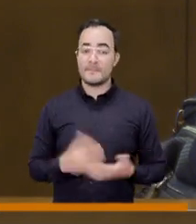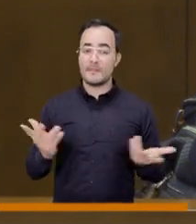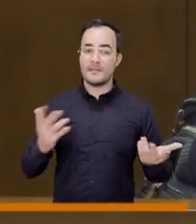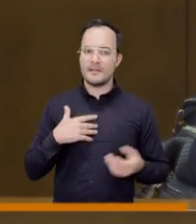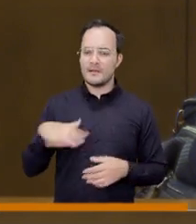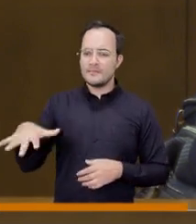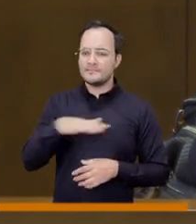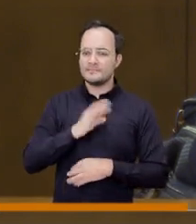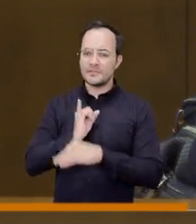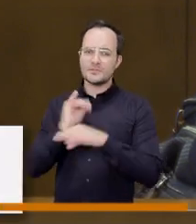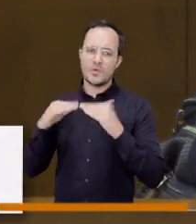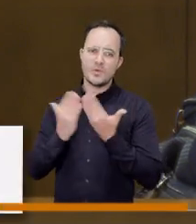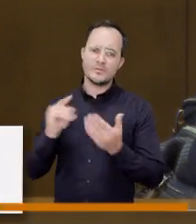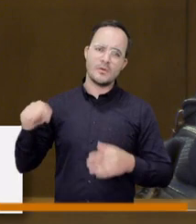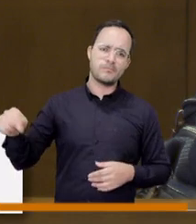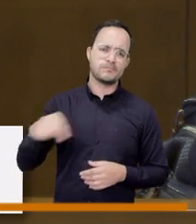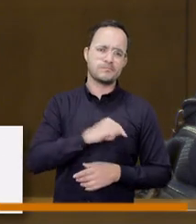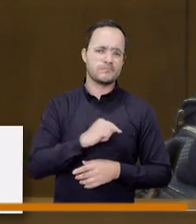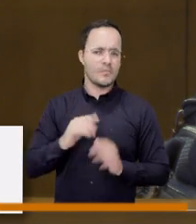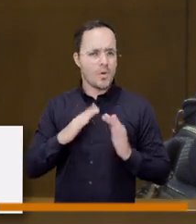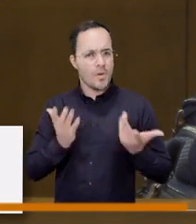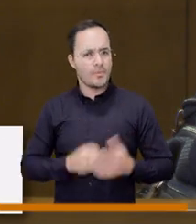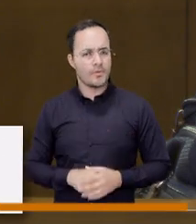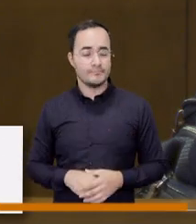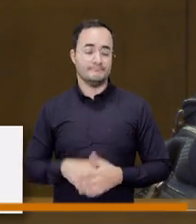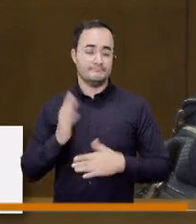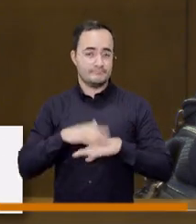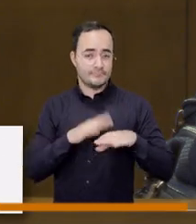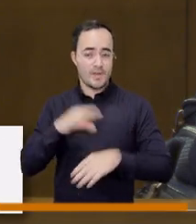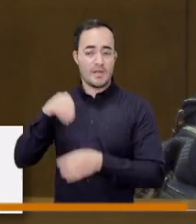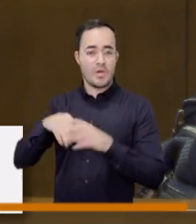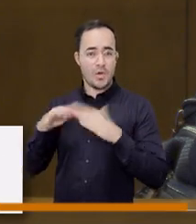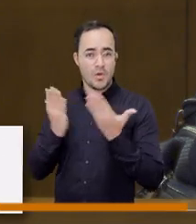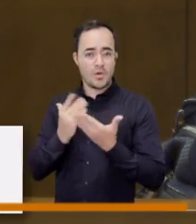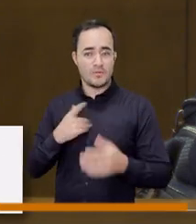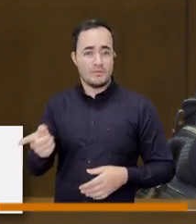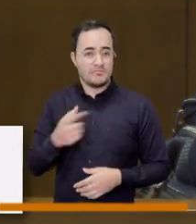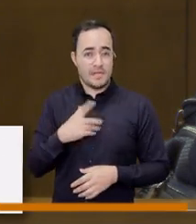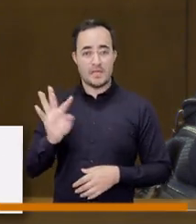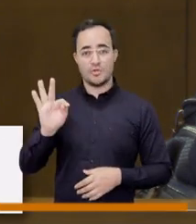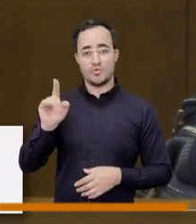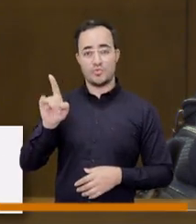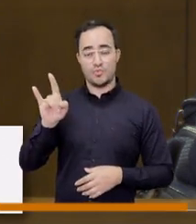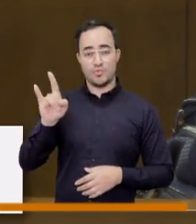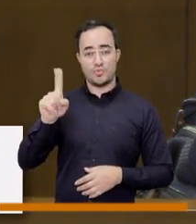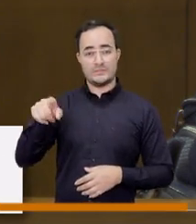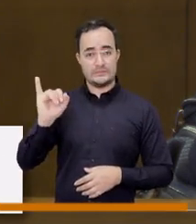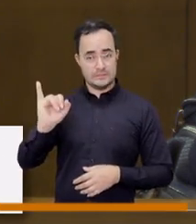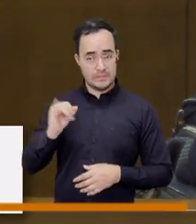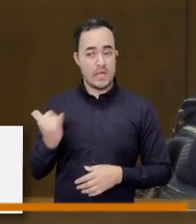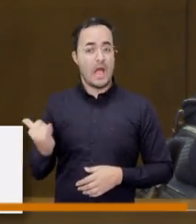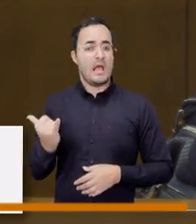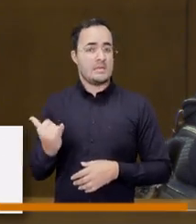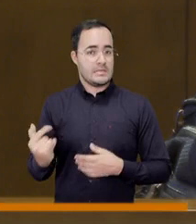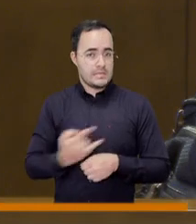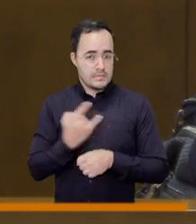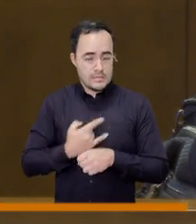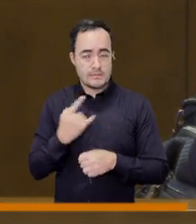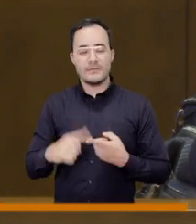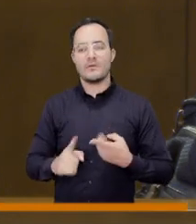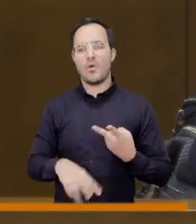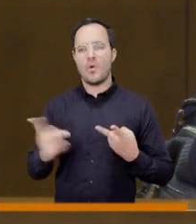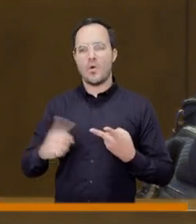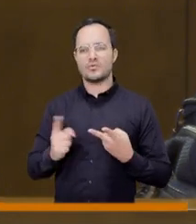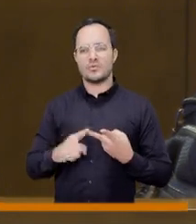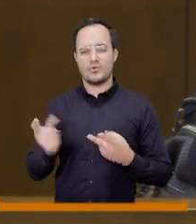qué pasan nuestros en nuestras instituciones educativas tenemos dentro de las escuelas consumo de tusi tenemos consumo